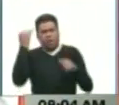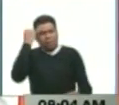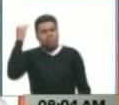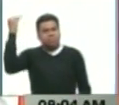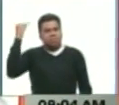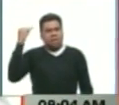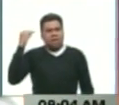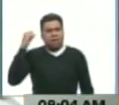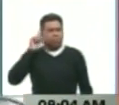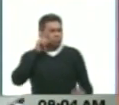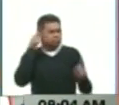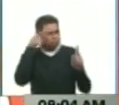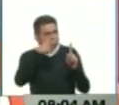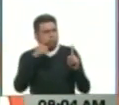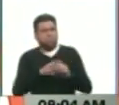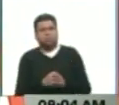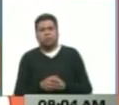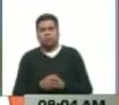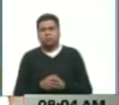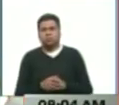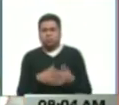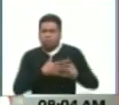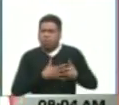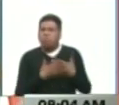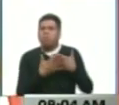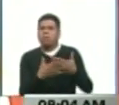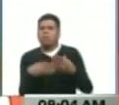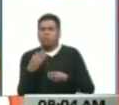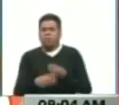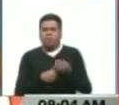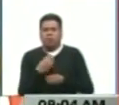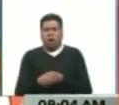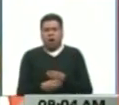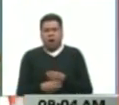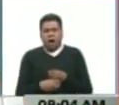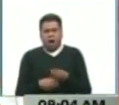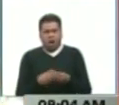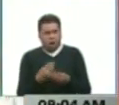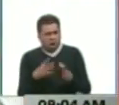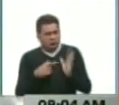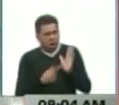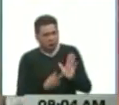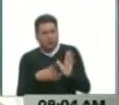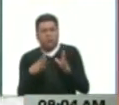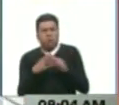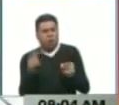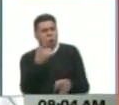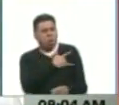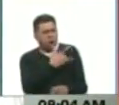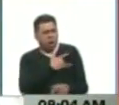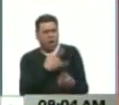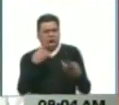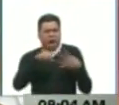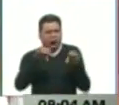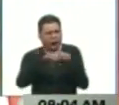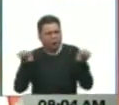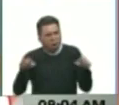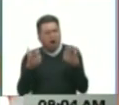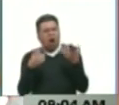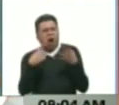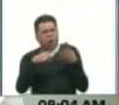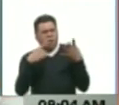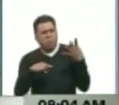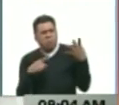sentido compañeros y compañeras que están dispuestos a dar también la pelea en los escenarios universitarios, en los escenarios académicos y en los escenarios